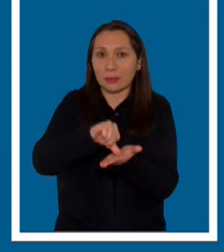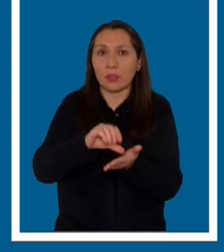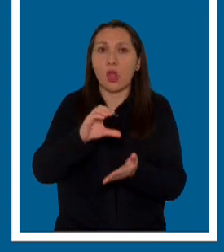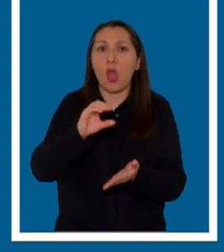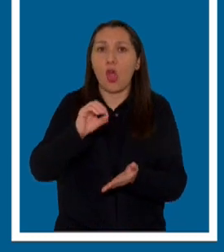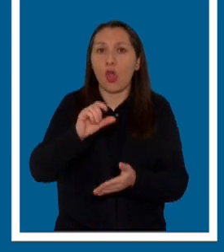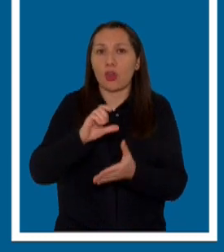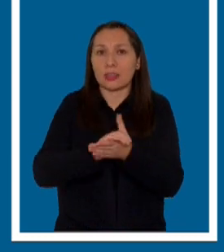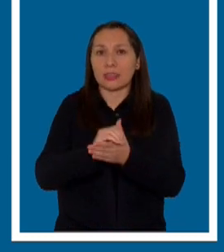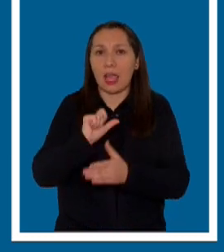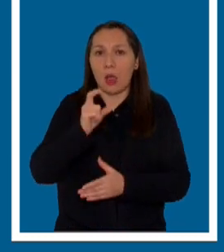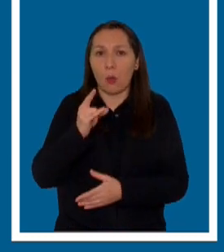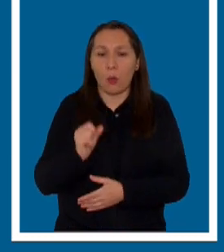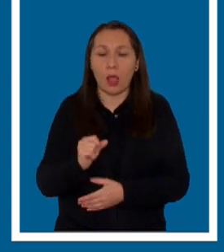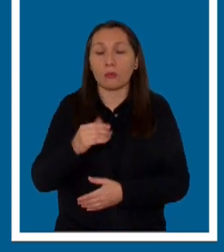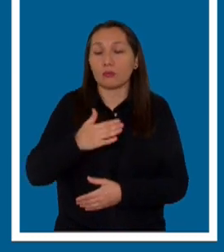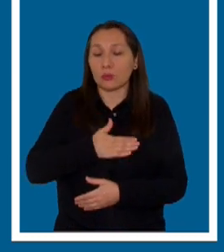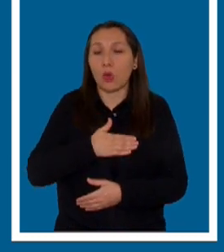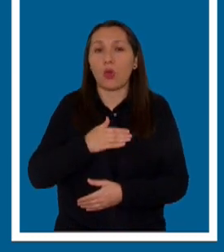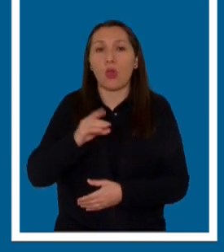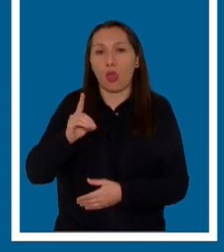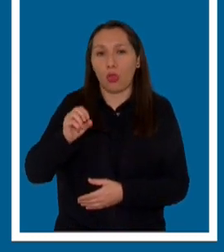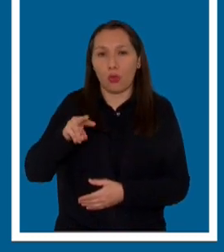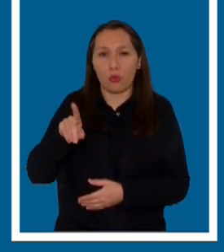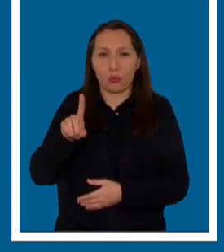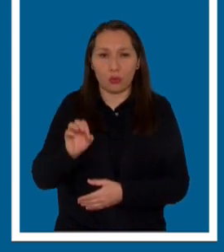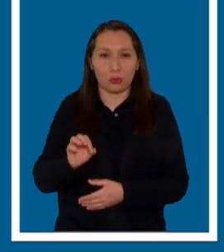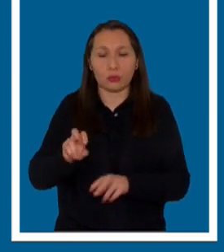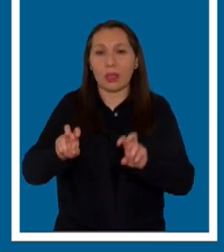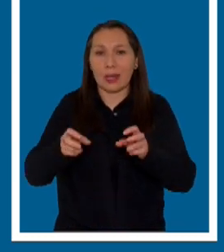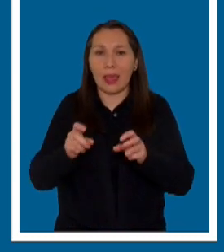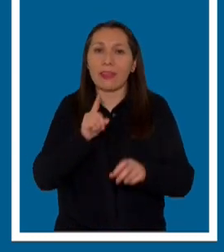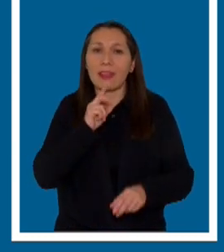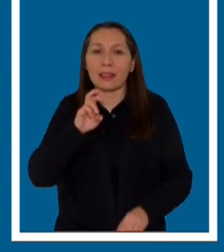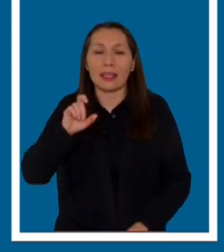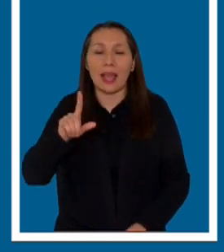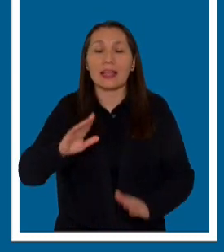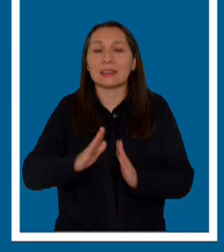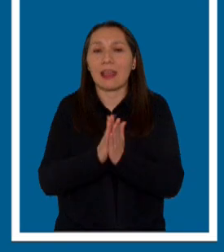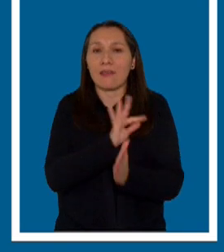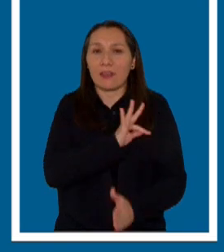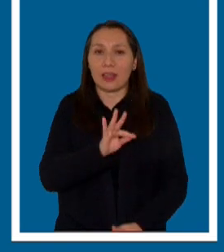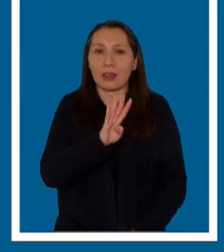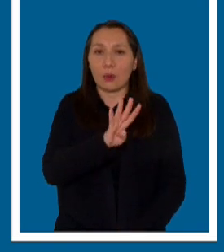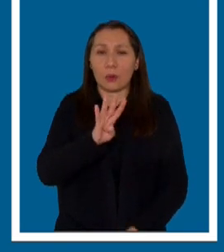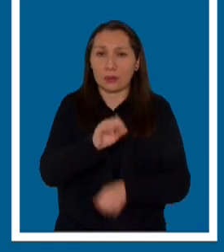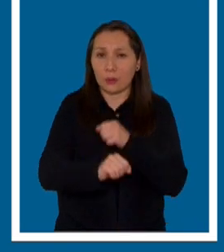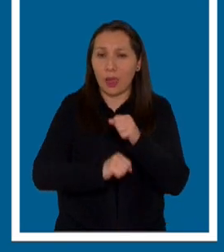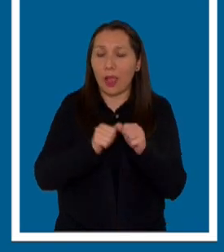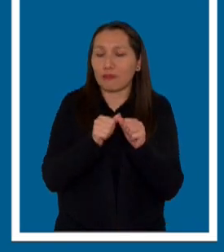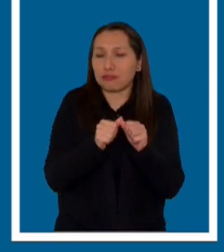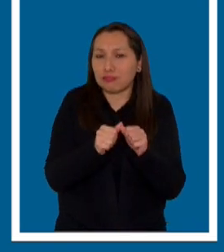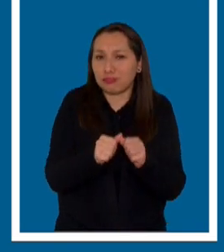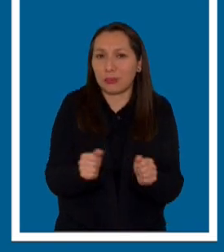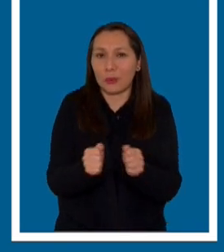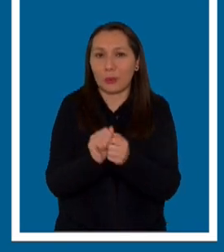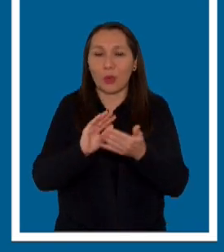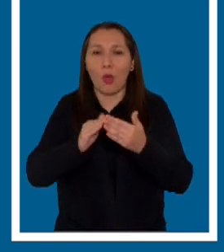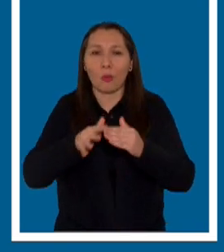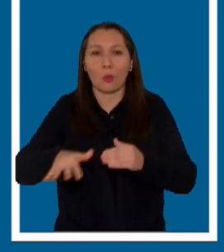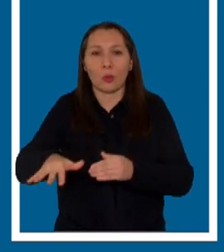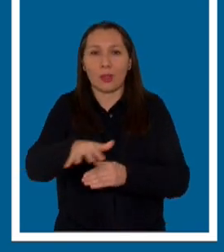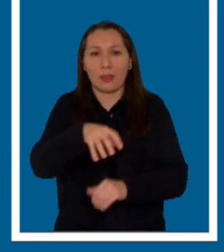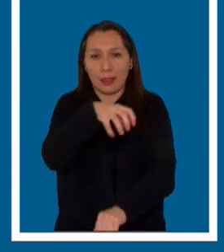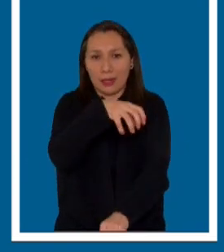colchagua le saluda Marco Antonio donoso locutor de radio trigal FM de San Fernando 44 años junto a la comunidad